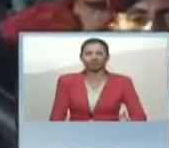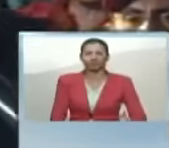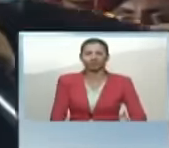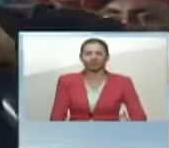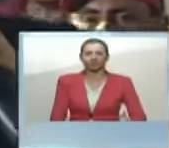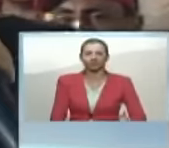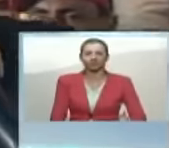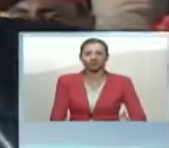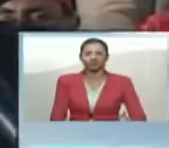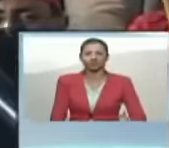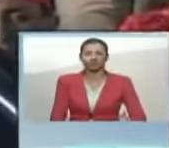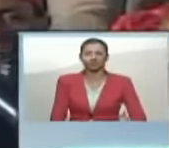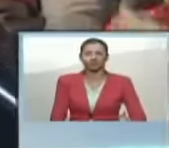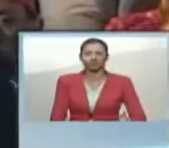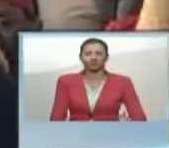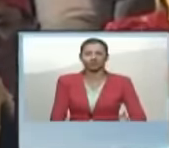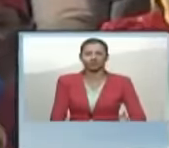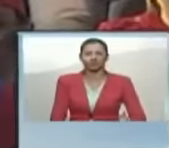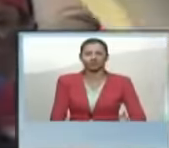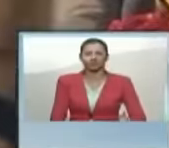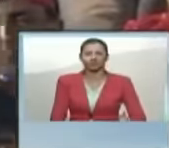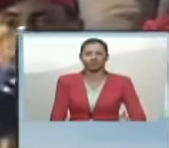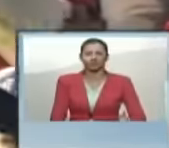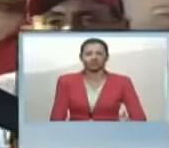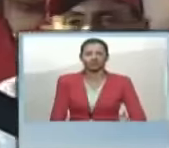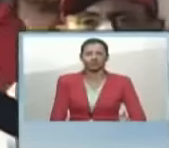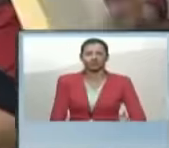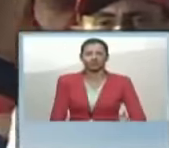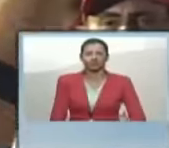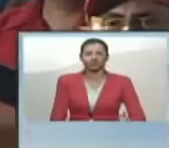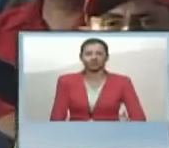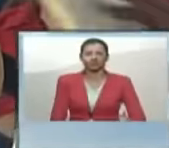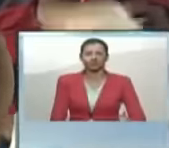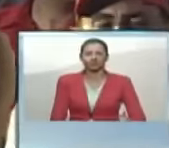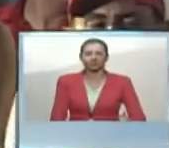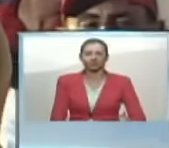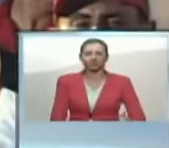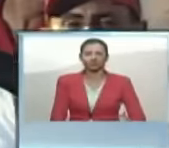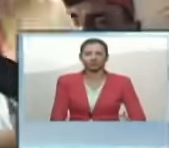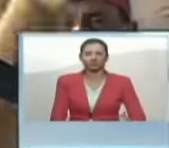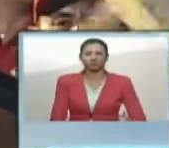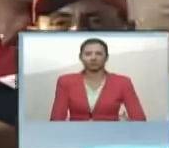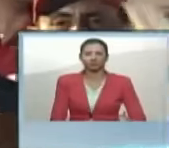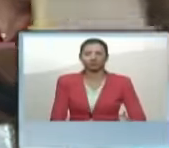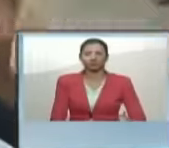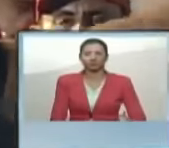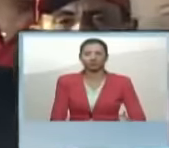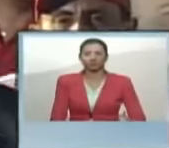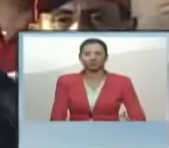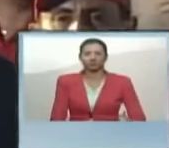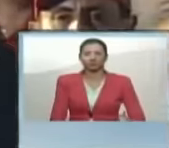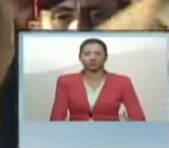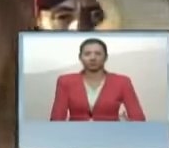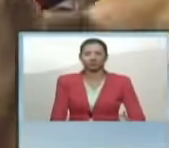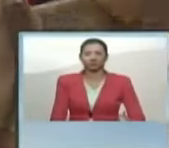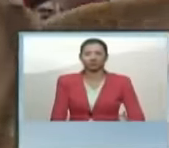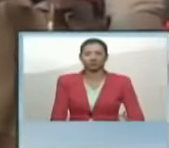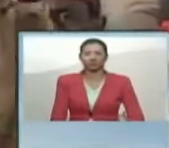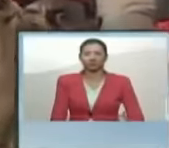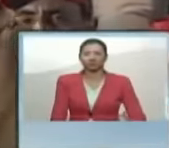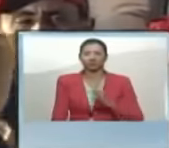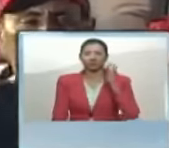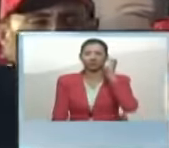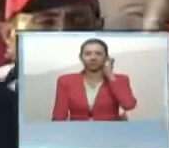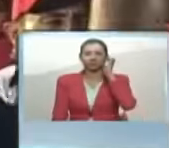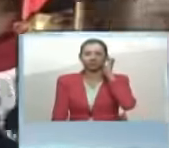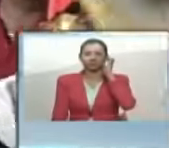para el 12 de febrero, presidente. Lo proponemos rápido, rapidito. El 12 de febrero proponemos las organizaciones políticas juveniles, los